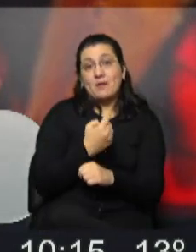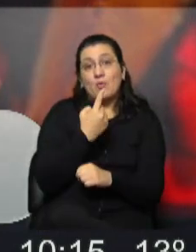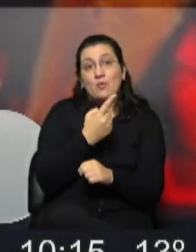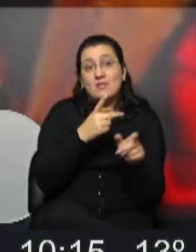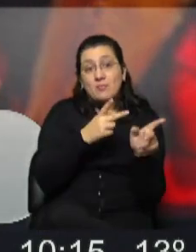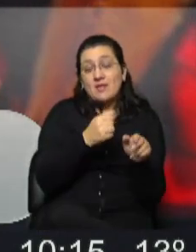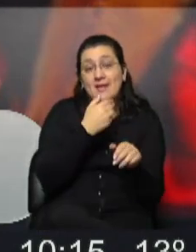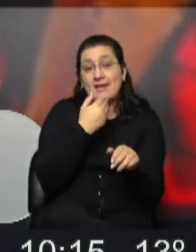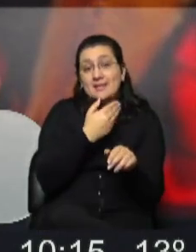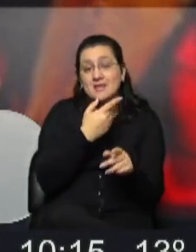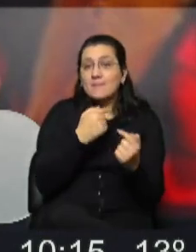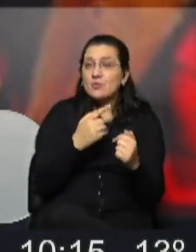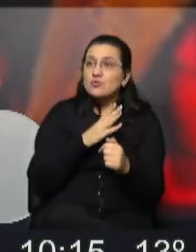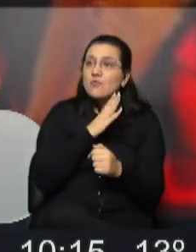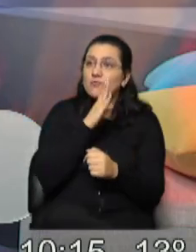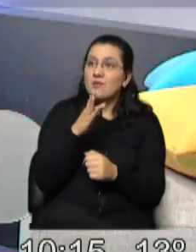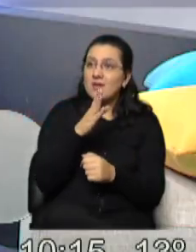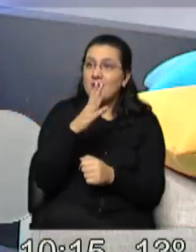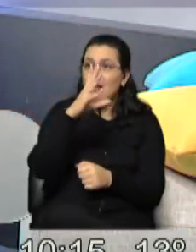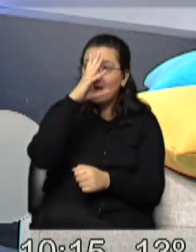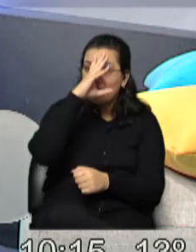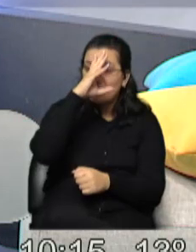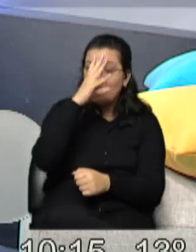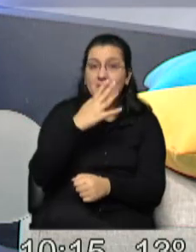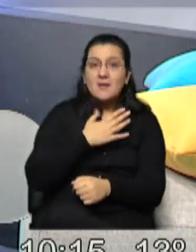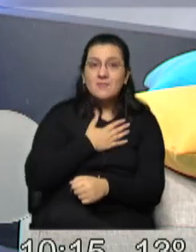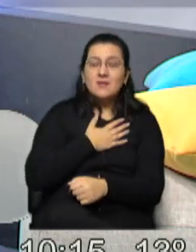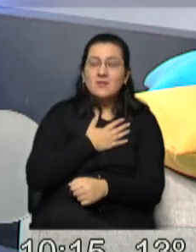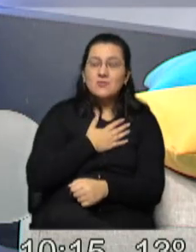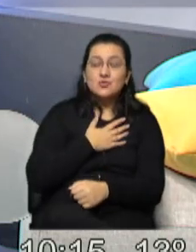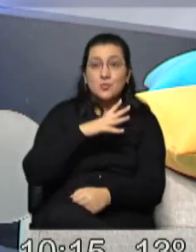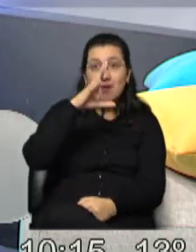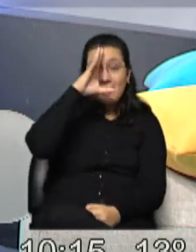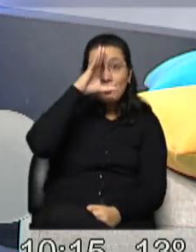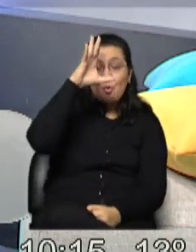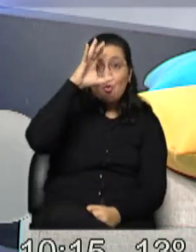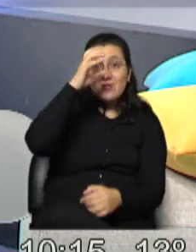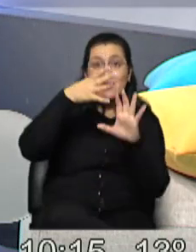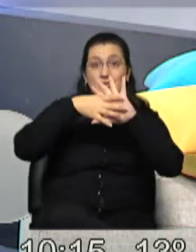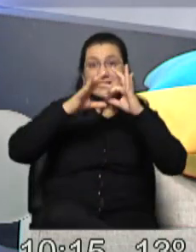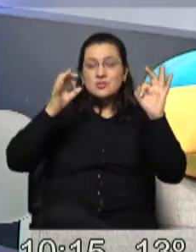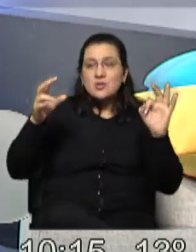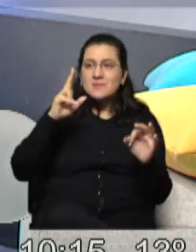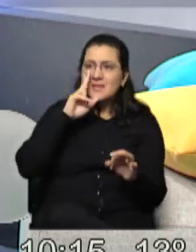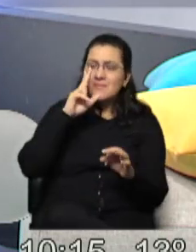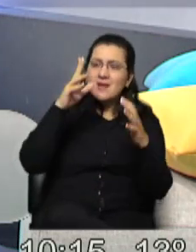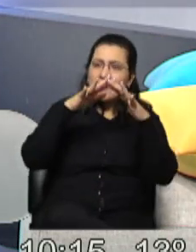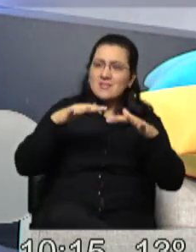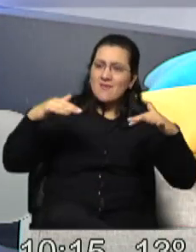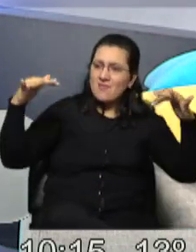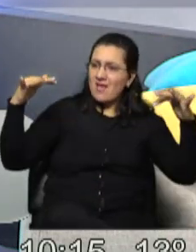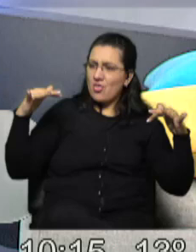Y sin embargo, cuando yo me enfrento al carnaval, para mí me vino esa imagen y empecé a ver el tablado. Ya no el